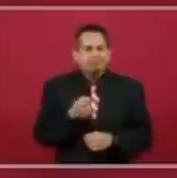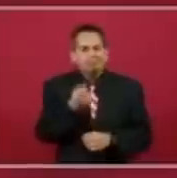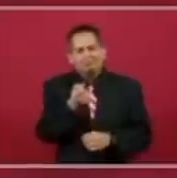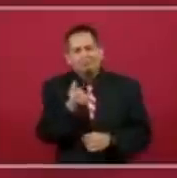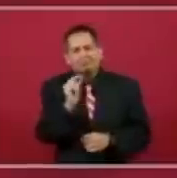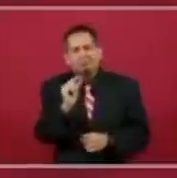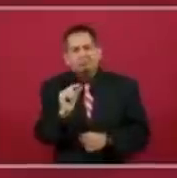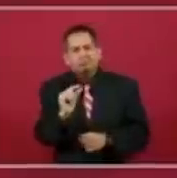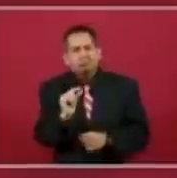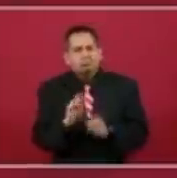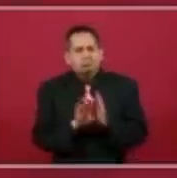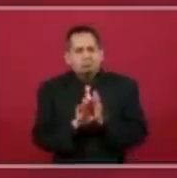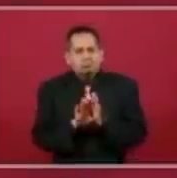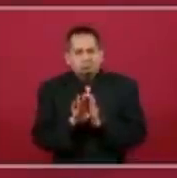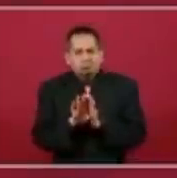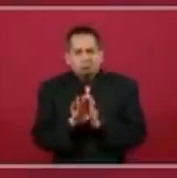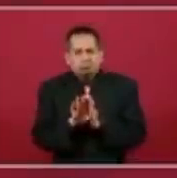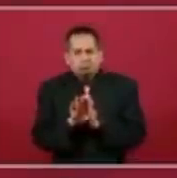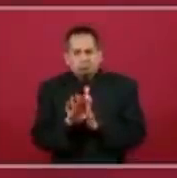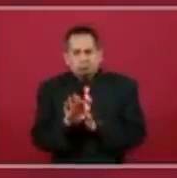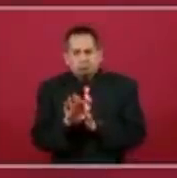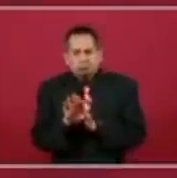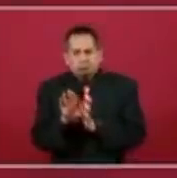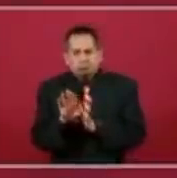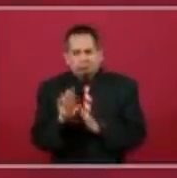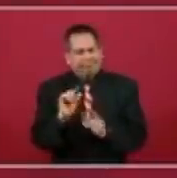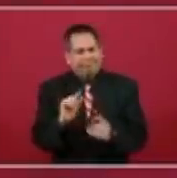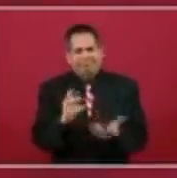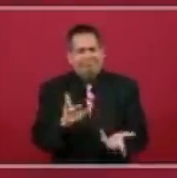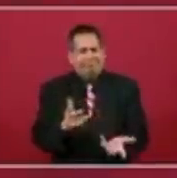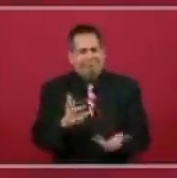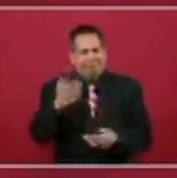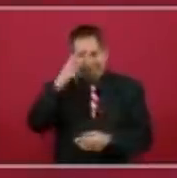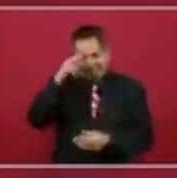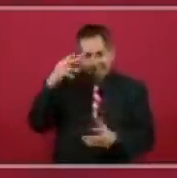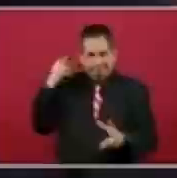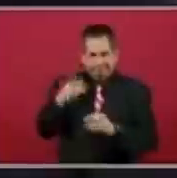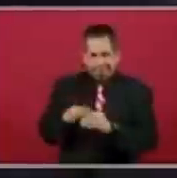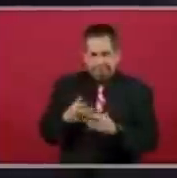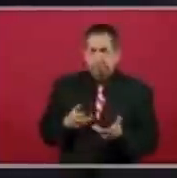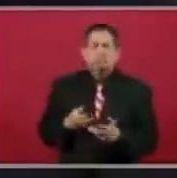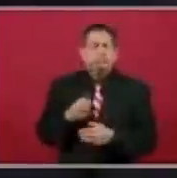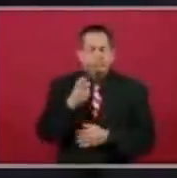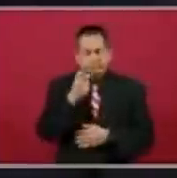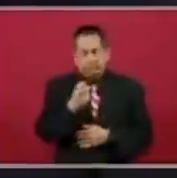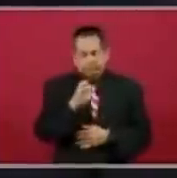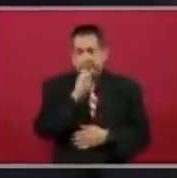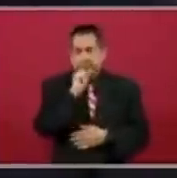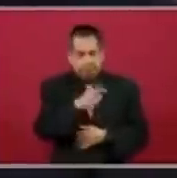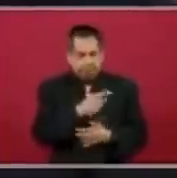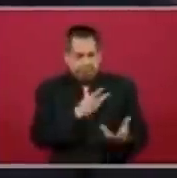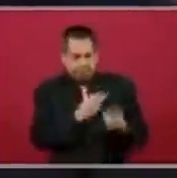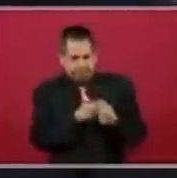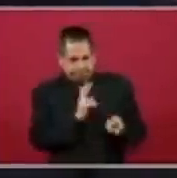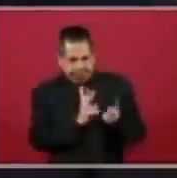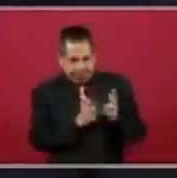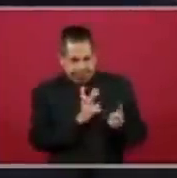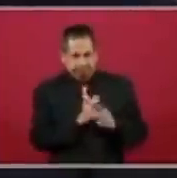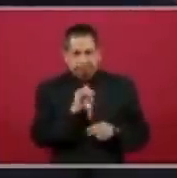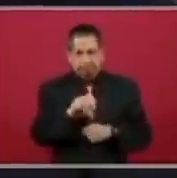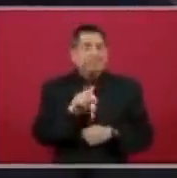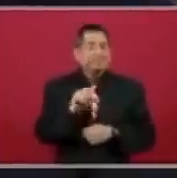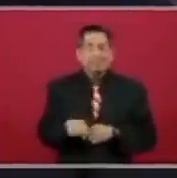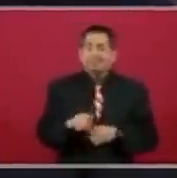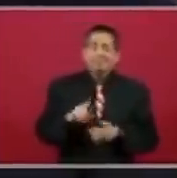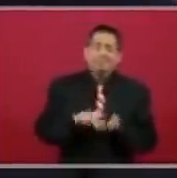raquítico el crecimiento económico en México. A eso se debe también la crisis